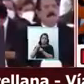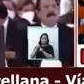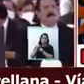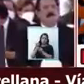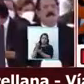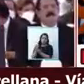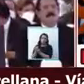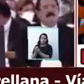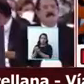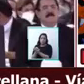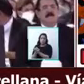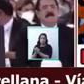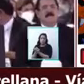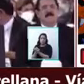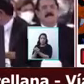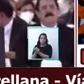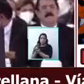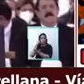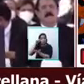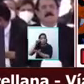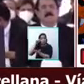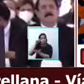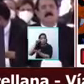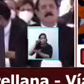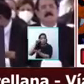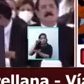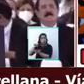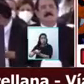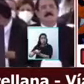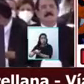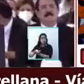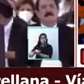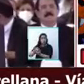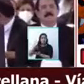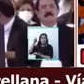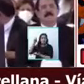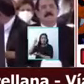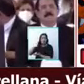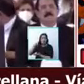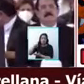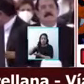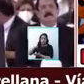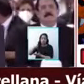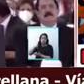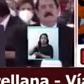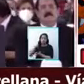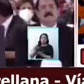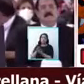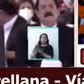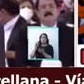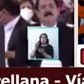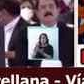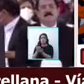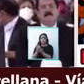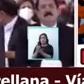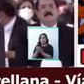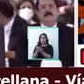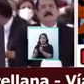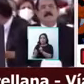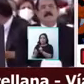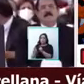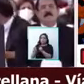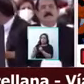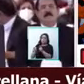presidenta, debe entonces ampliar su red de relaciones, tanto diplomáticas, comerciales, con otros países del mundo, a modo de